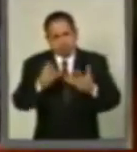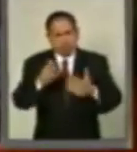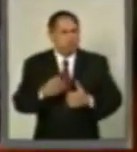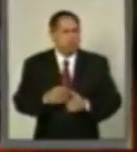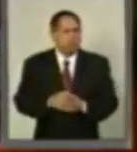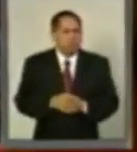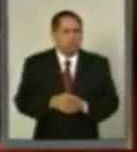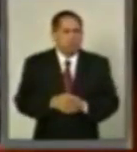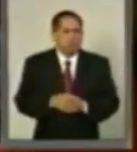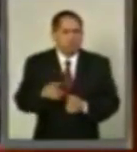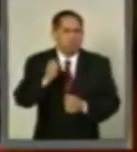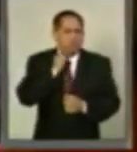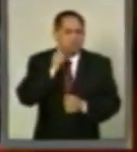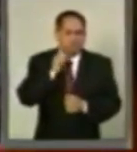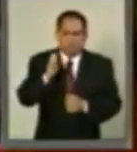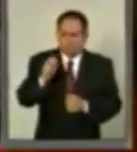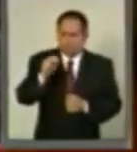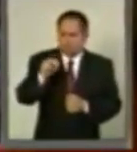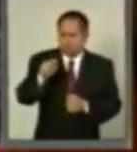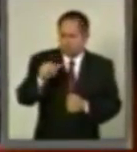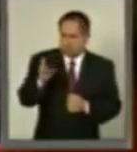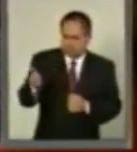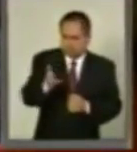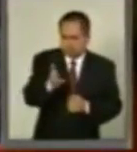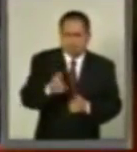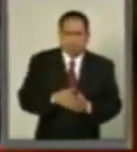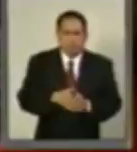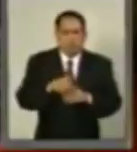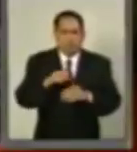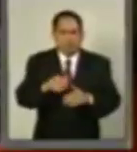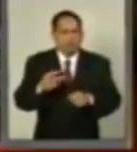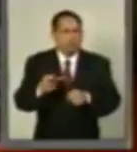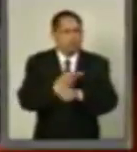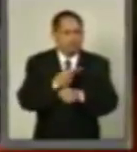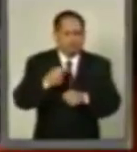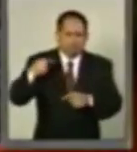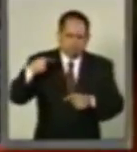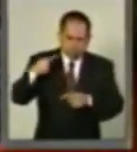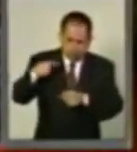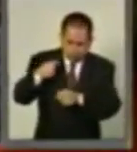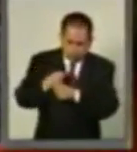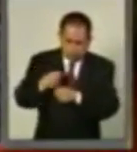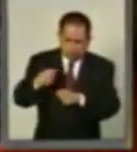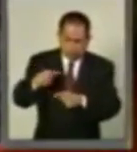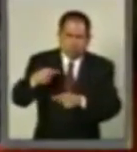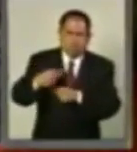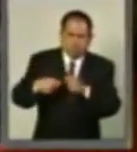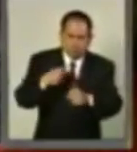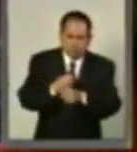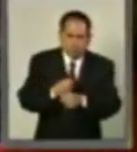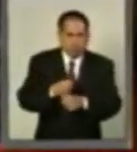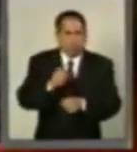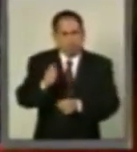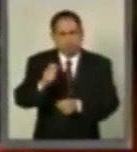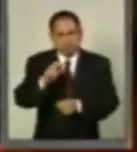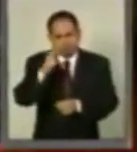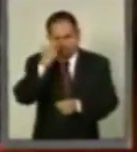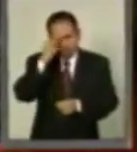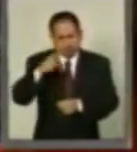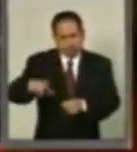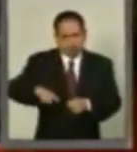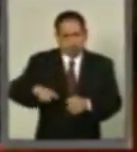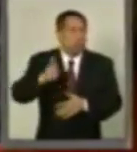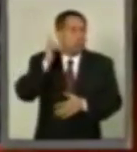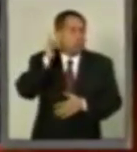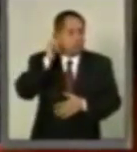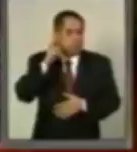por el senador Encinas, de lo que ha venido pasando este año y el año pasado y que ha sido reconocido por el gobierno, pues ojalá en